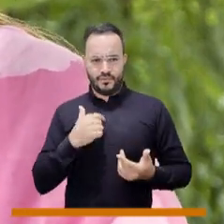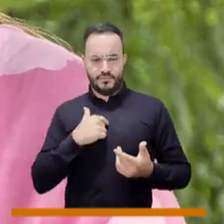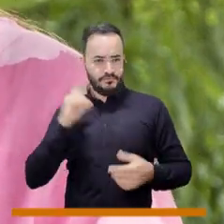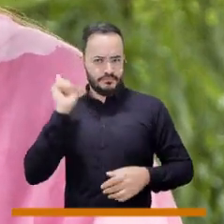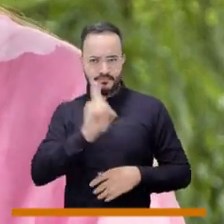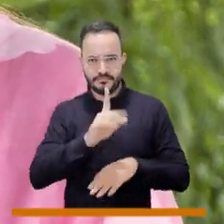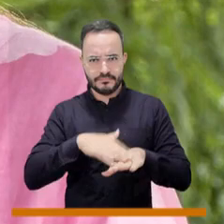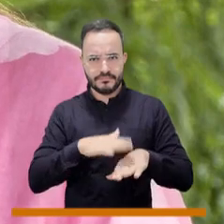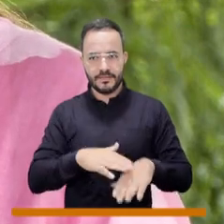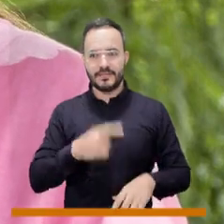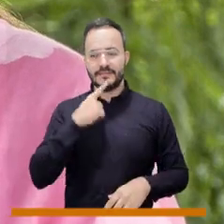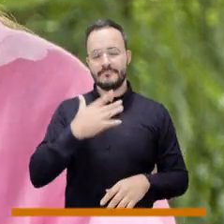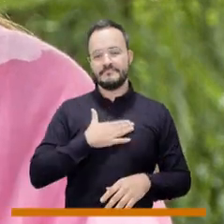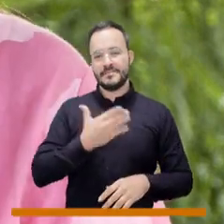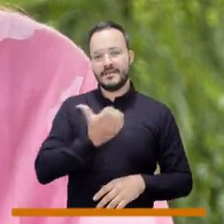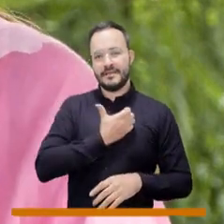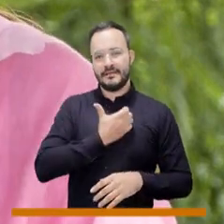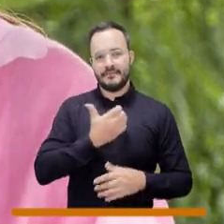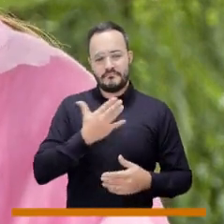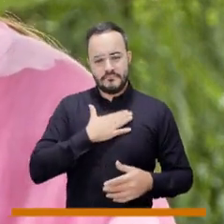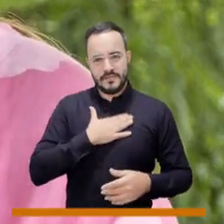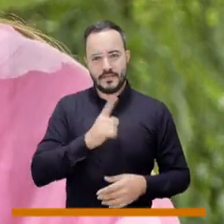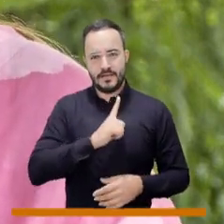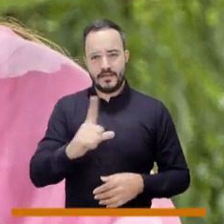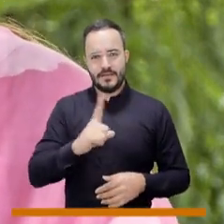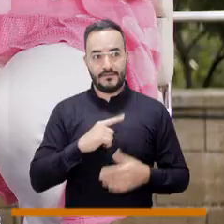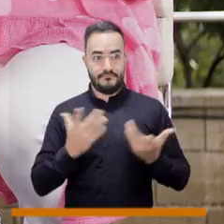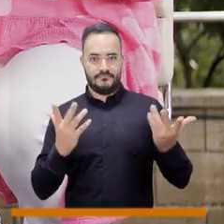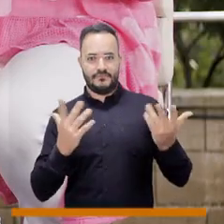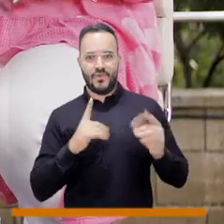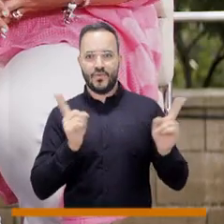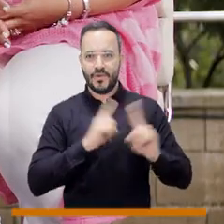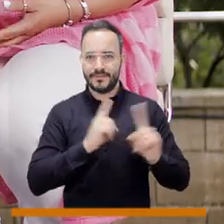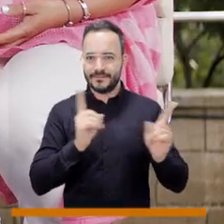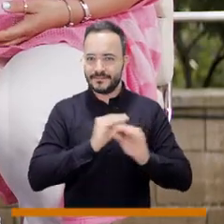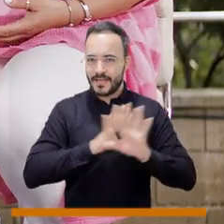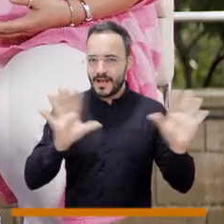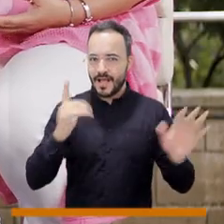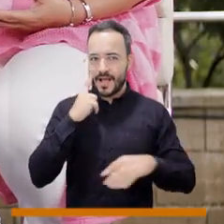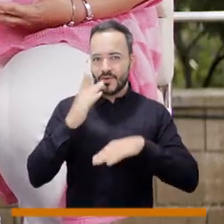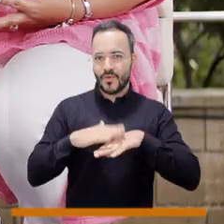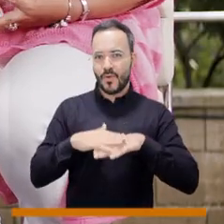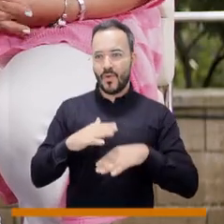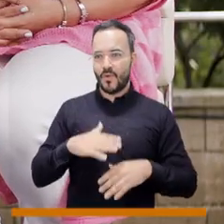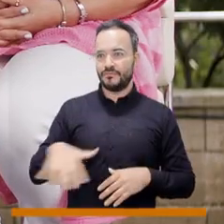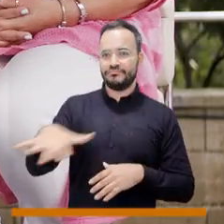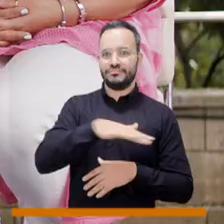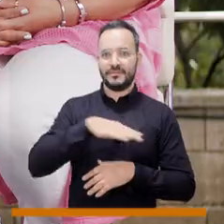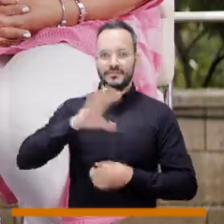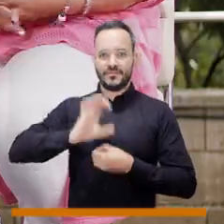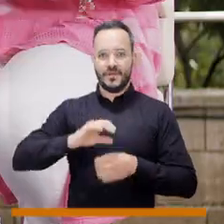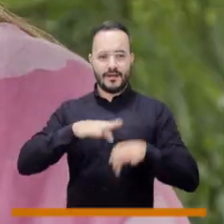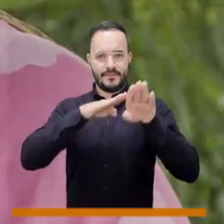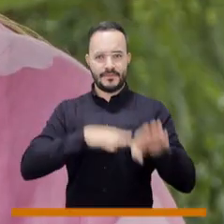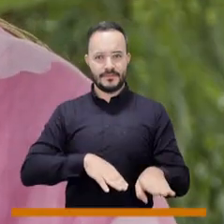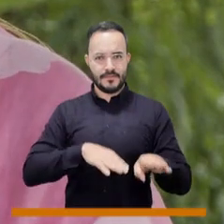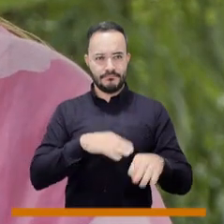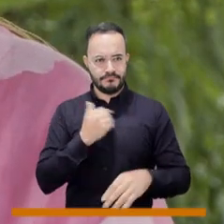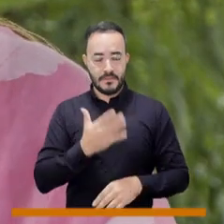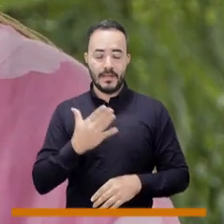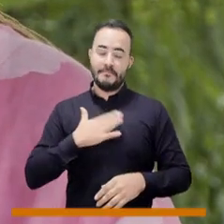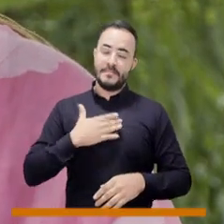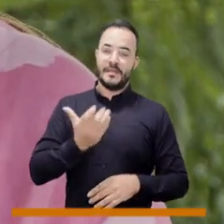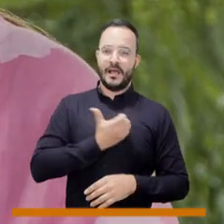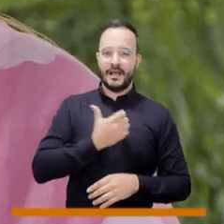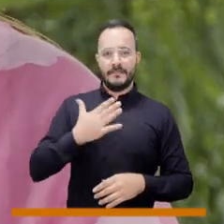dijera mi alcalde Daniel Quintero, mi líder, no, es que él es un servidor público hoy y representa toda una ciudad y él no puede hablar y a